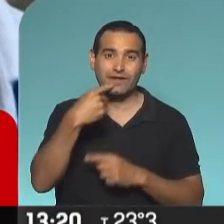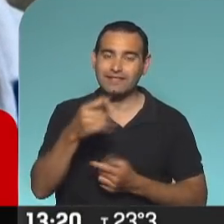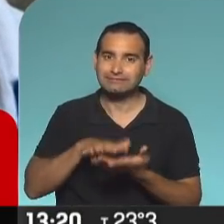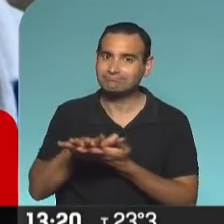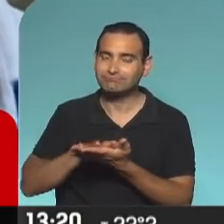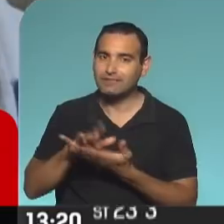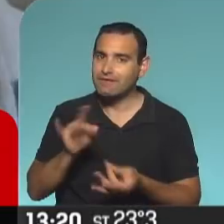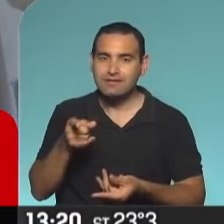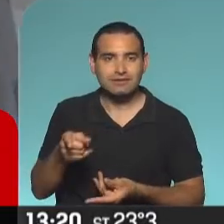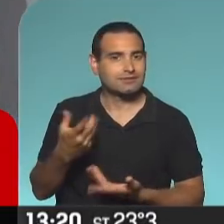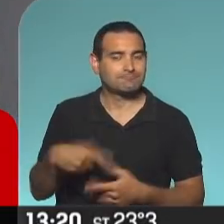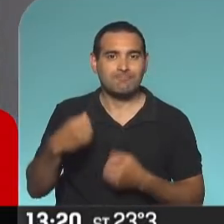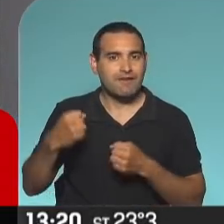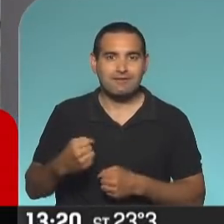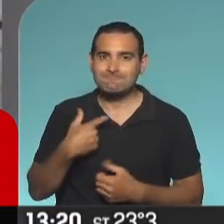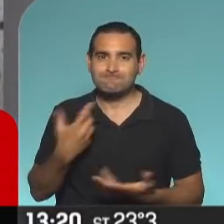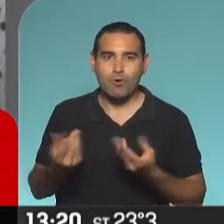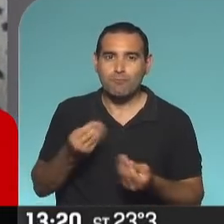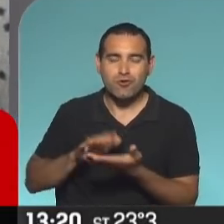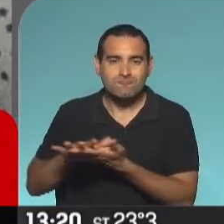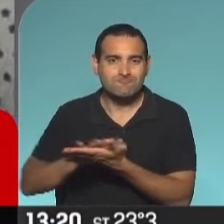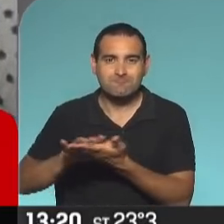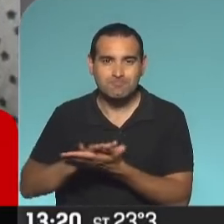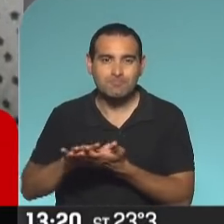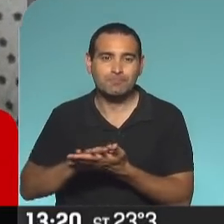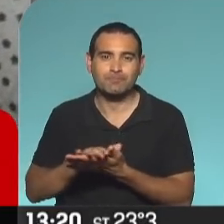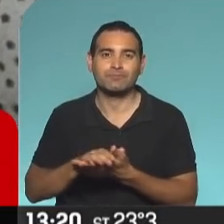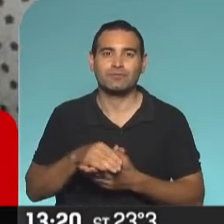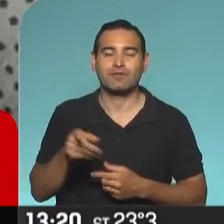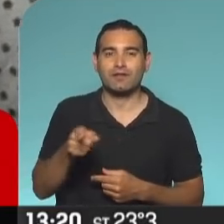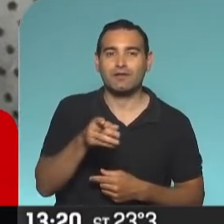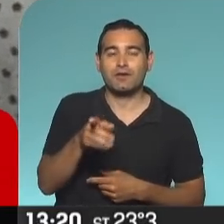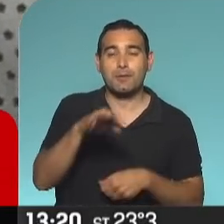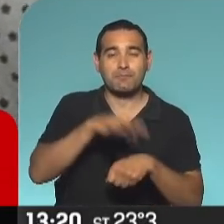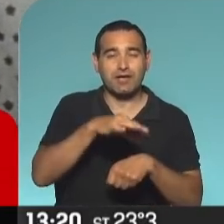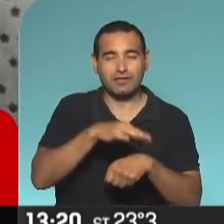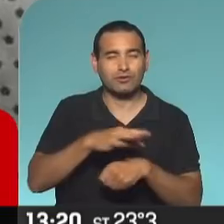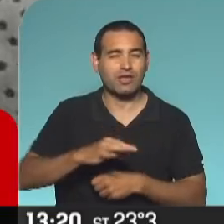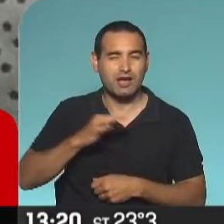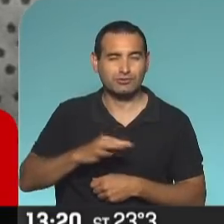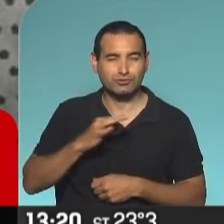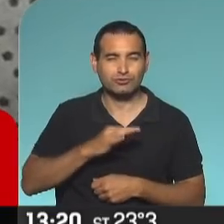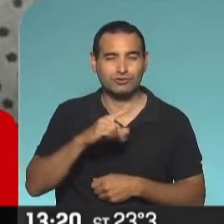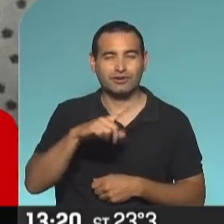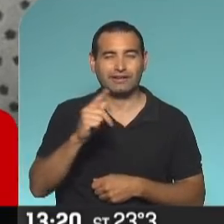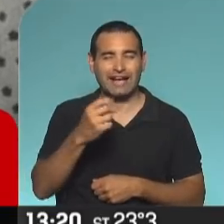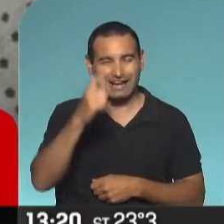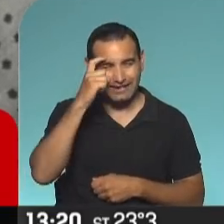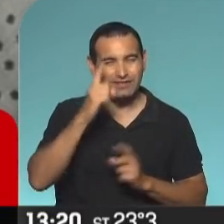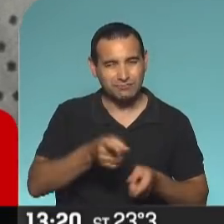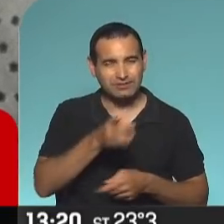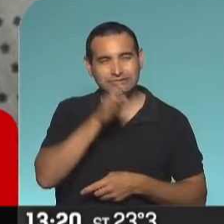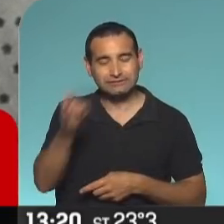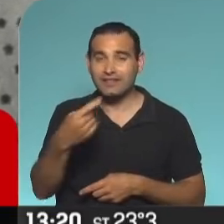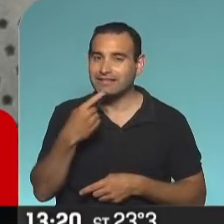no podemos con él, no sabemos qué hacer. Se había acercado hasta la propia clínica quien fuera su médico durante muchos años, el doctor Cae, señalando, hay